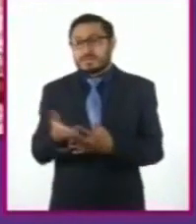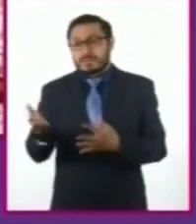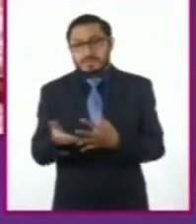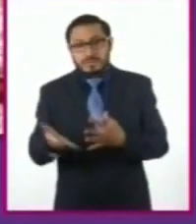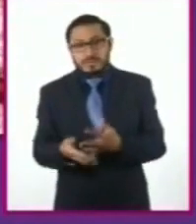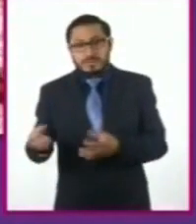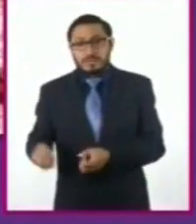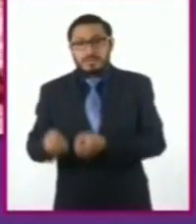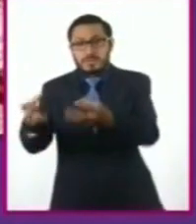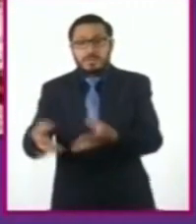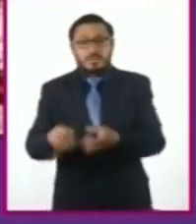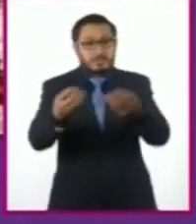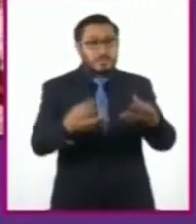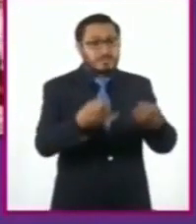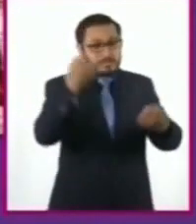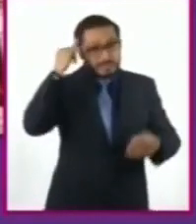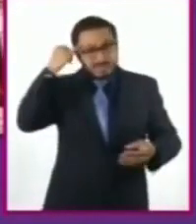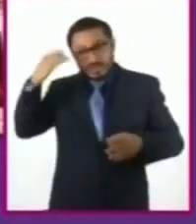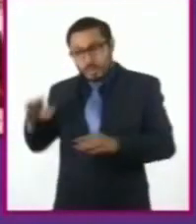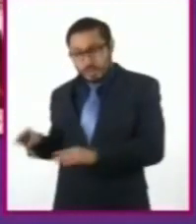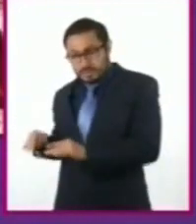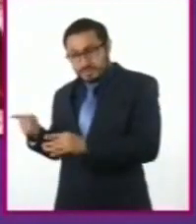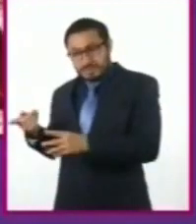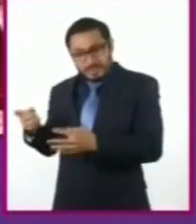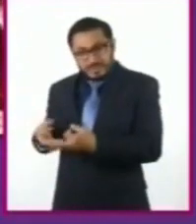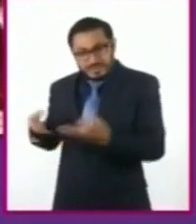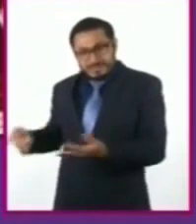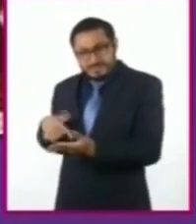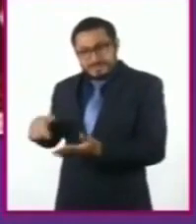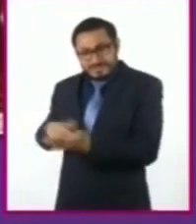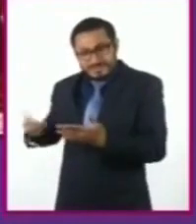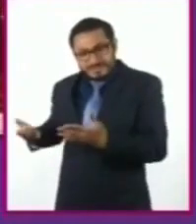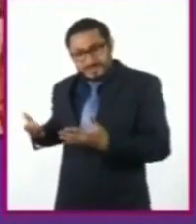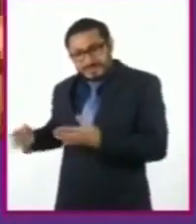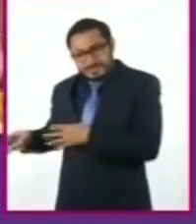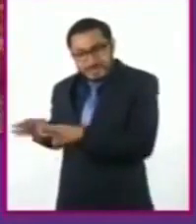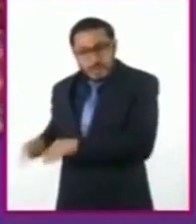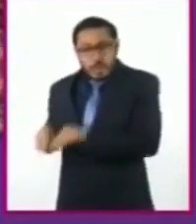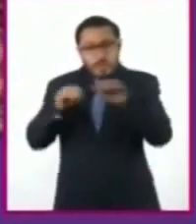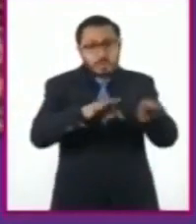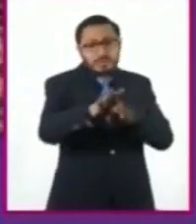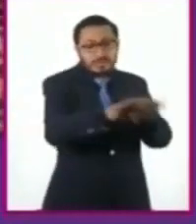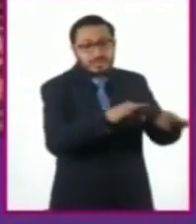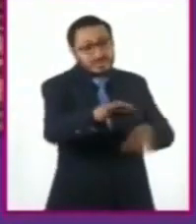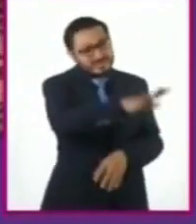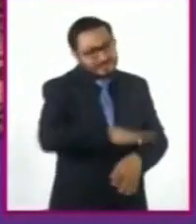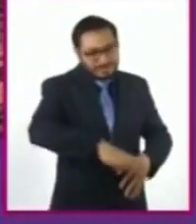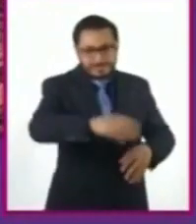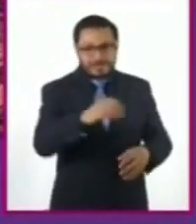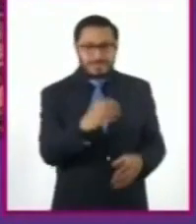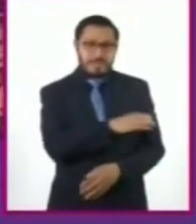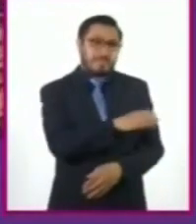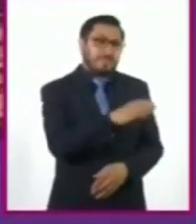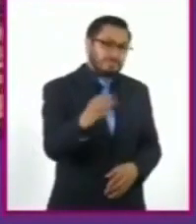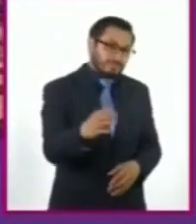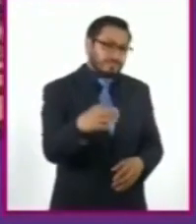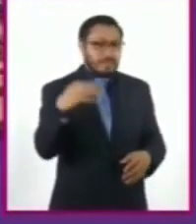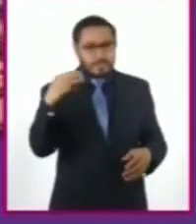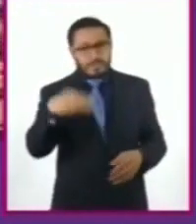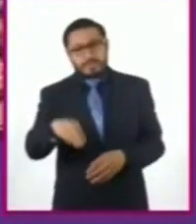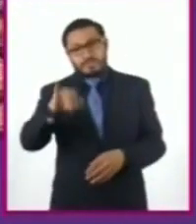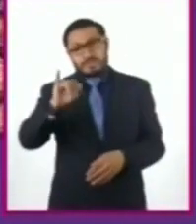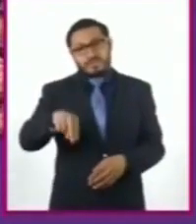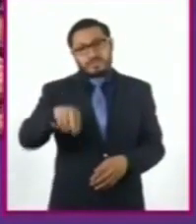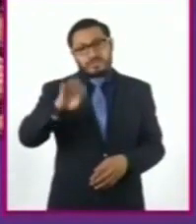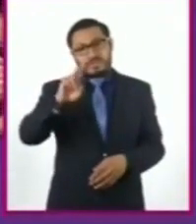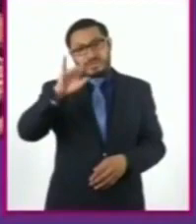eran trasladados de sus poblaciones de origen para trabajar temporalmente en la agricultura y en la minería a